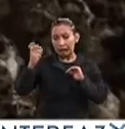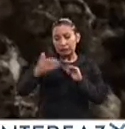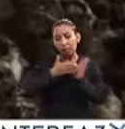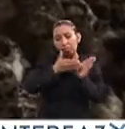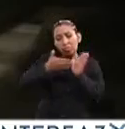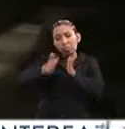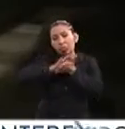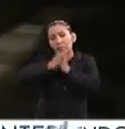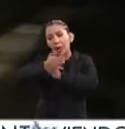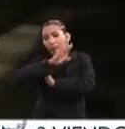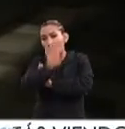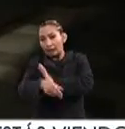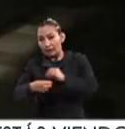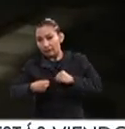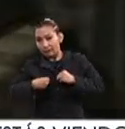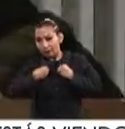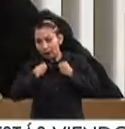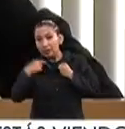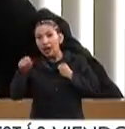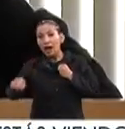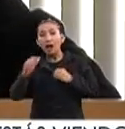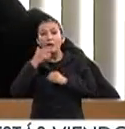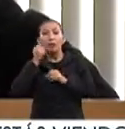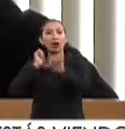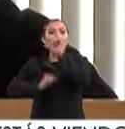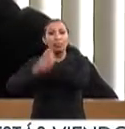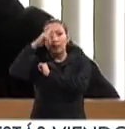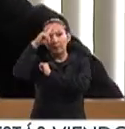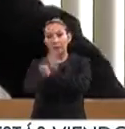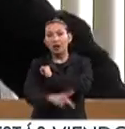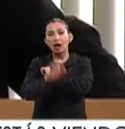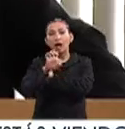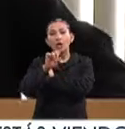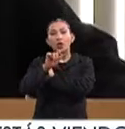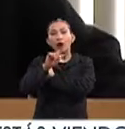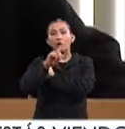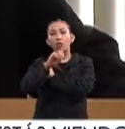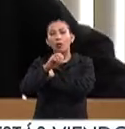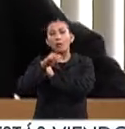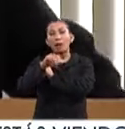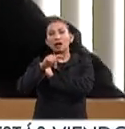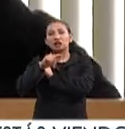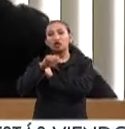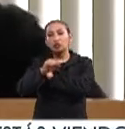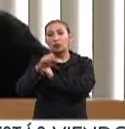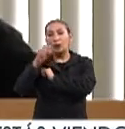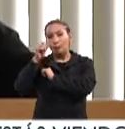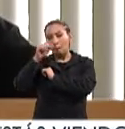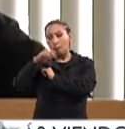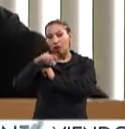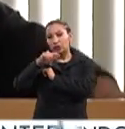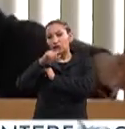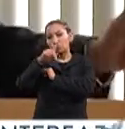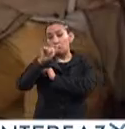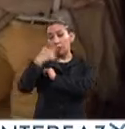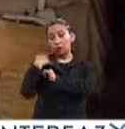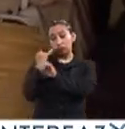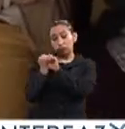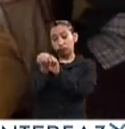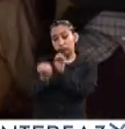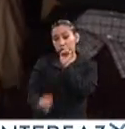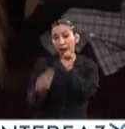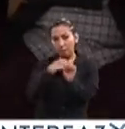paso esencial de la muerte en la vida es el arqueólogo mexicano Eduardo Matos Moctezuma. El investigador emérito